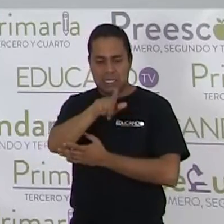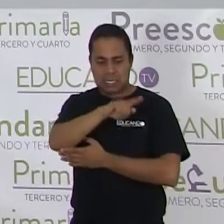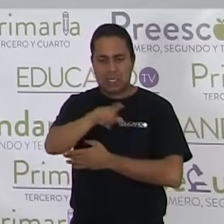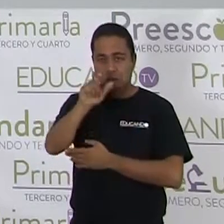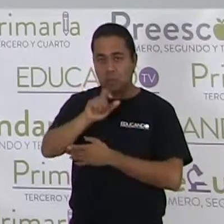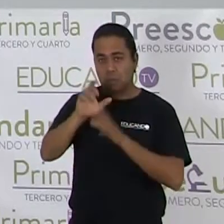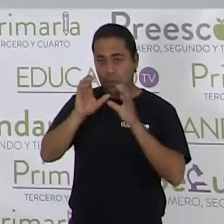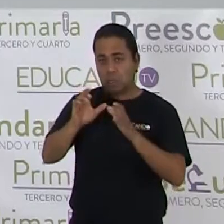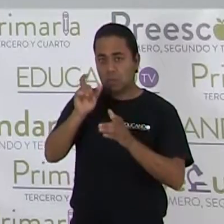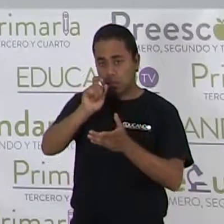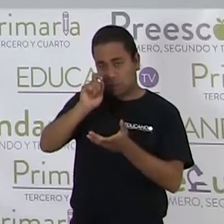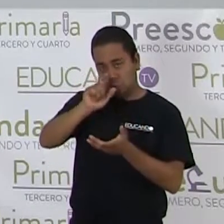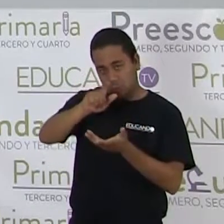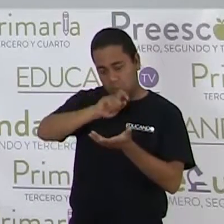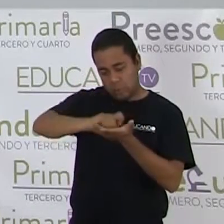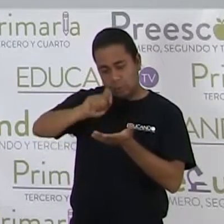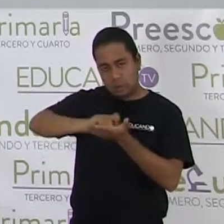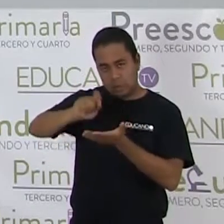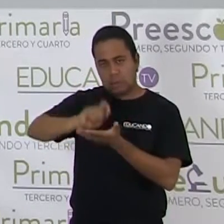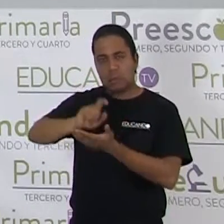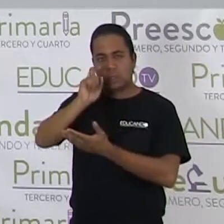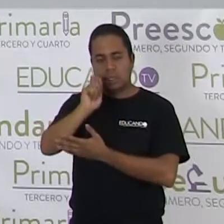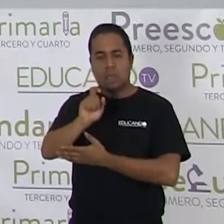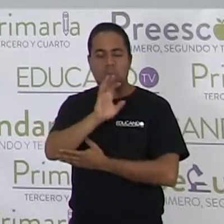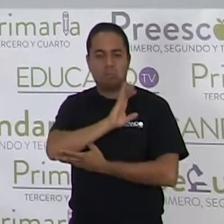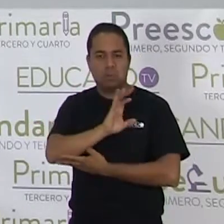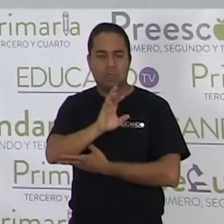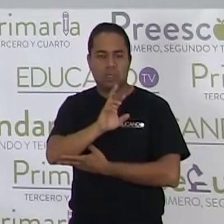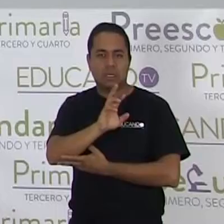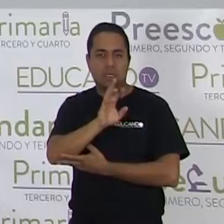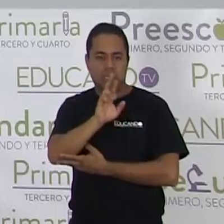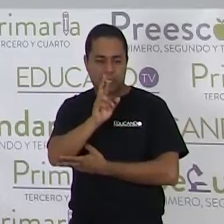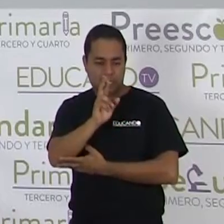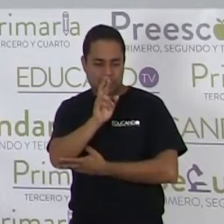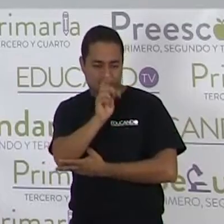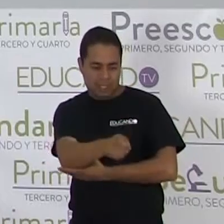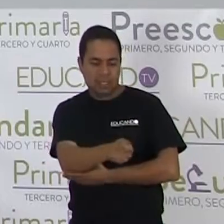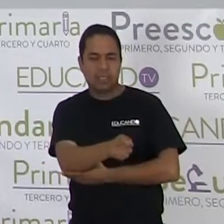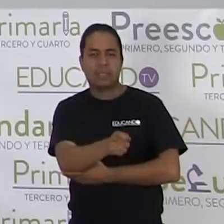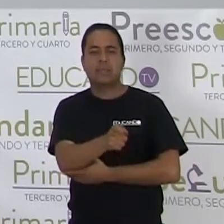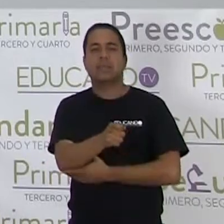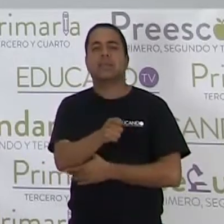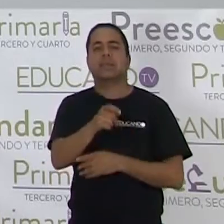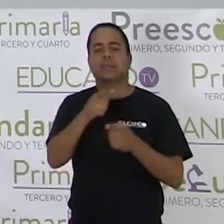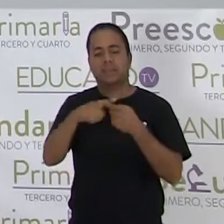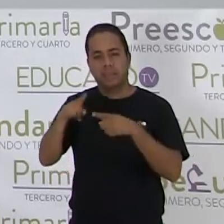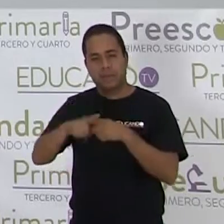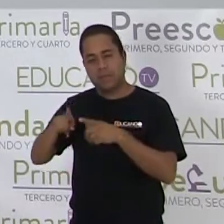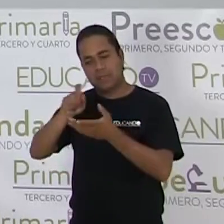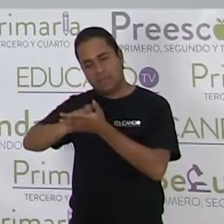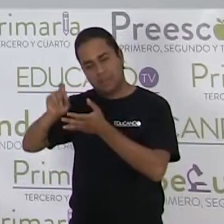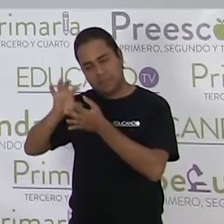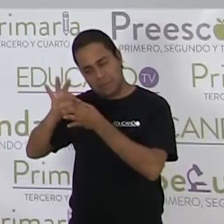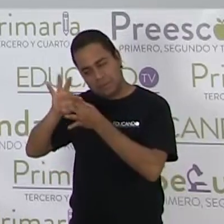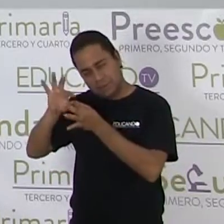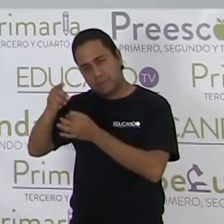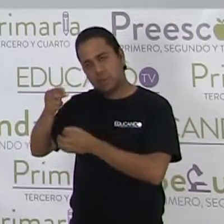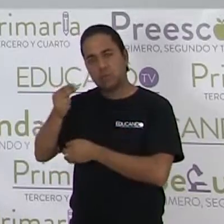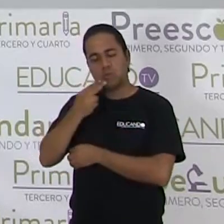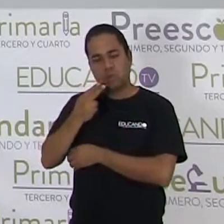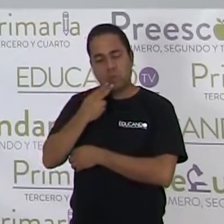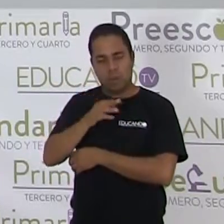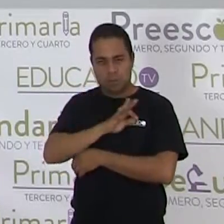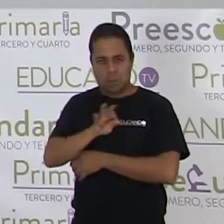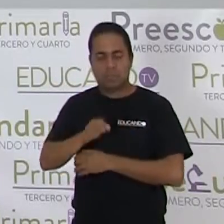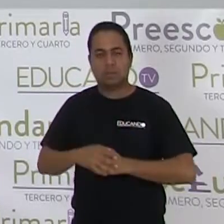de escribir, porque nos va a permitir reconocer los tipos de narración que vamos a estar utilizando.